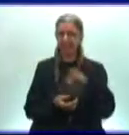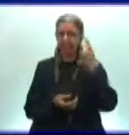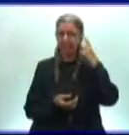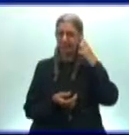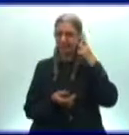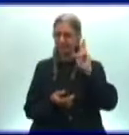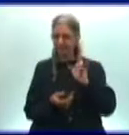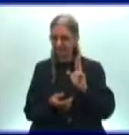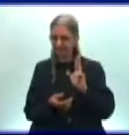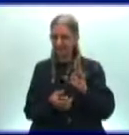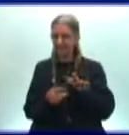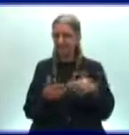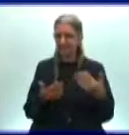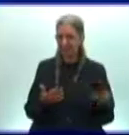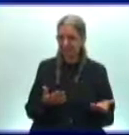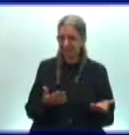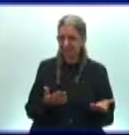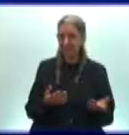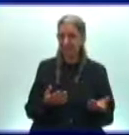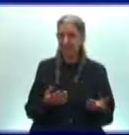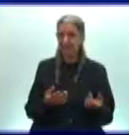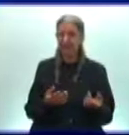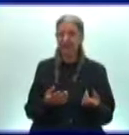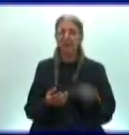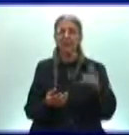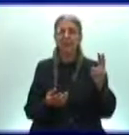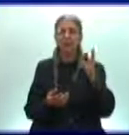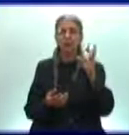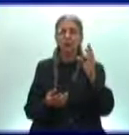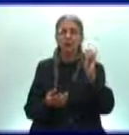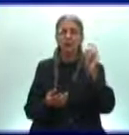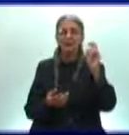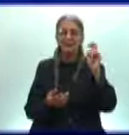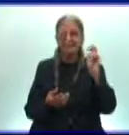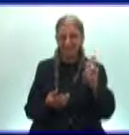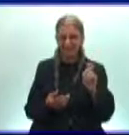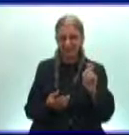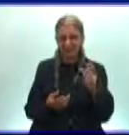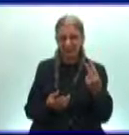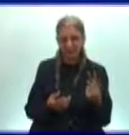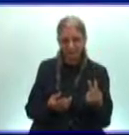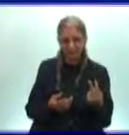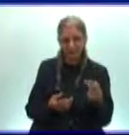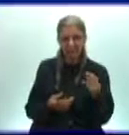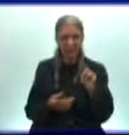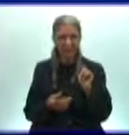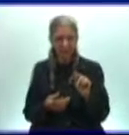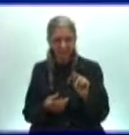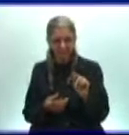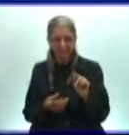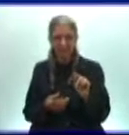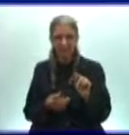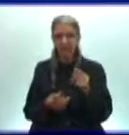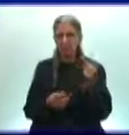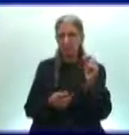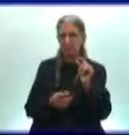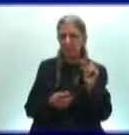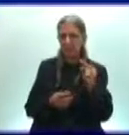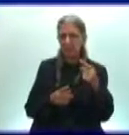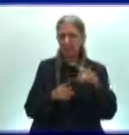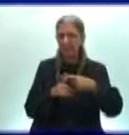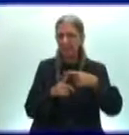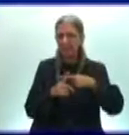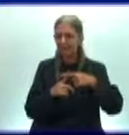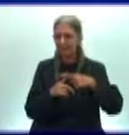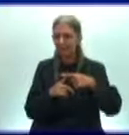Recordemos que, al igual que en el dioxígeno, sucede con otras sustancias moleculares. ¿Por qué presentan bajos valores de temperaturas de